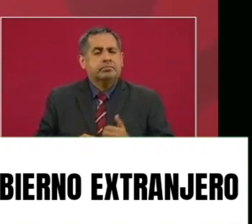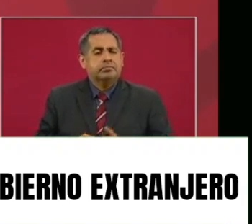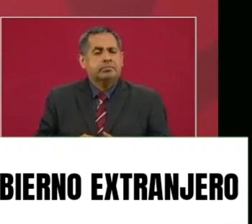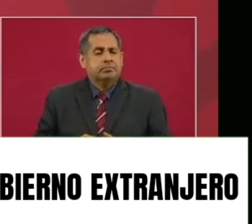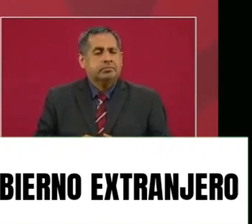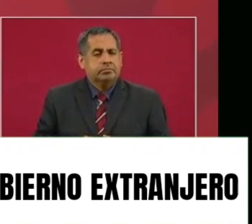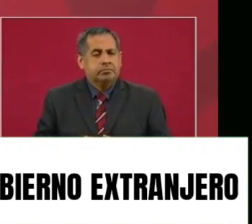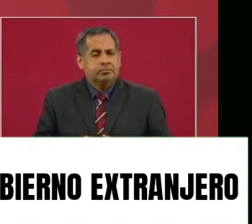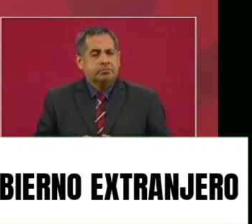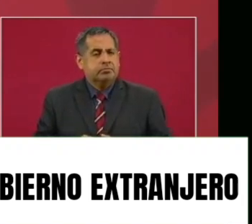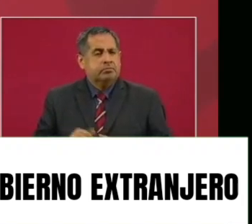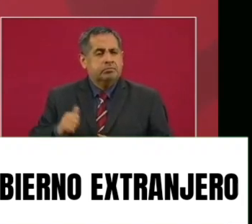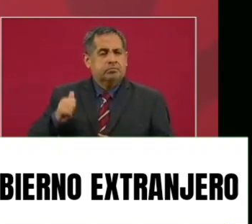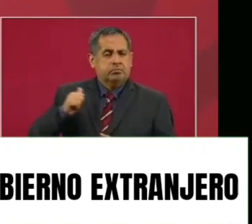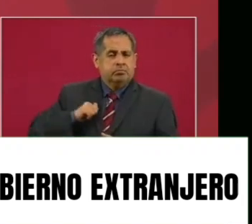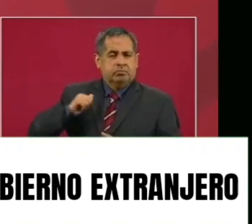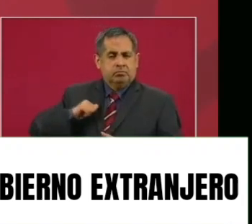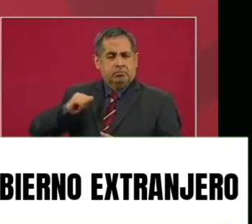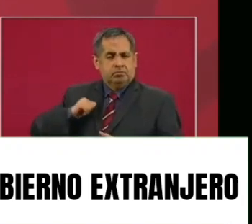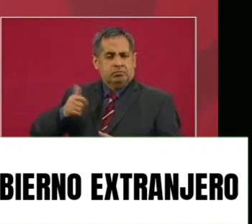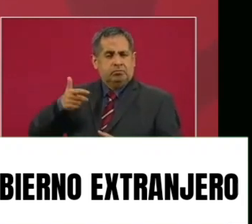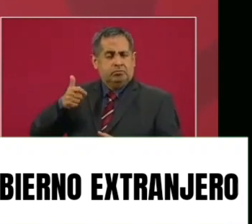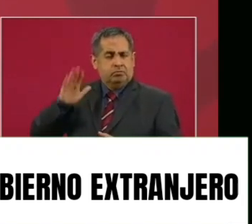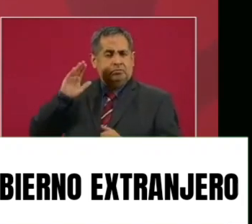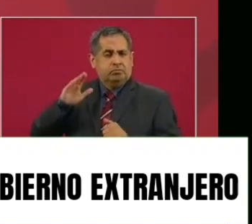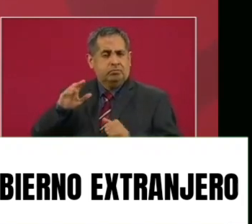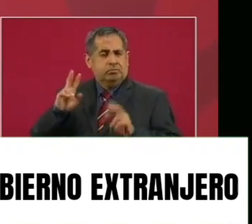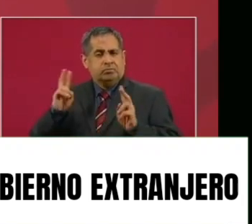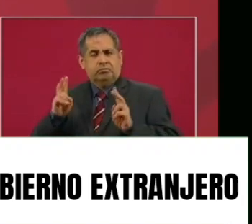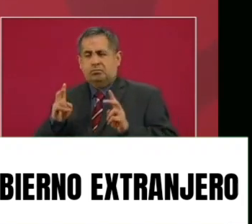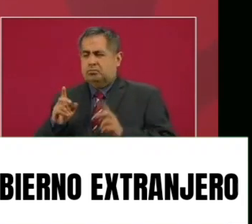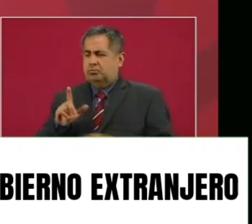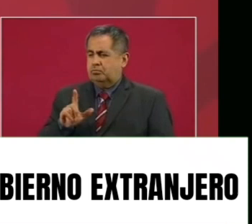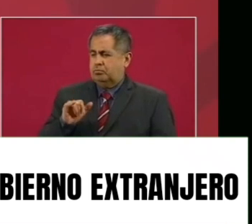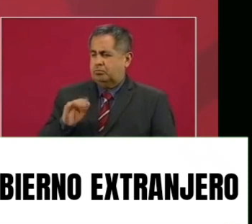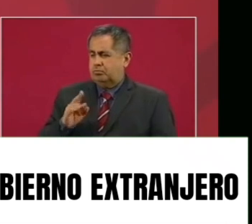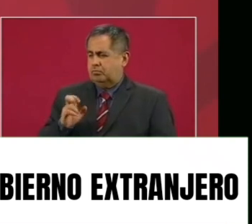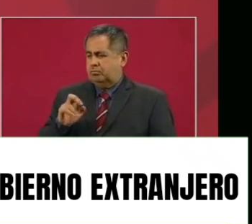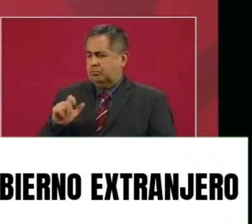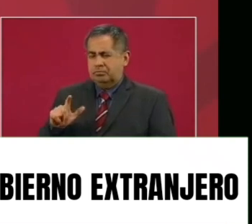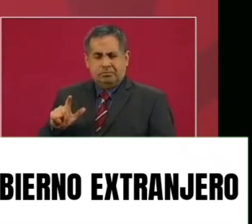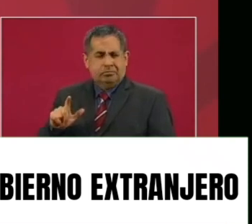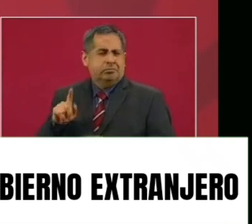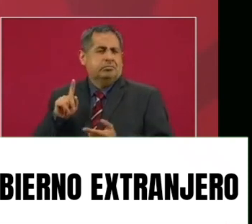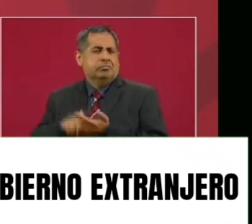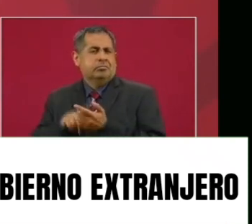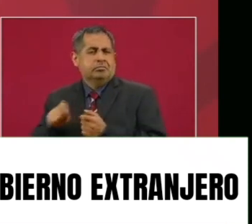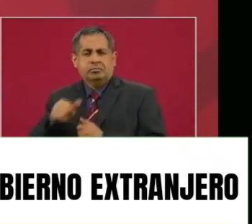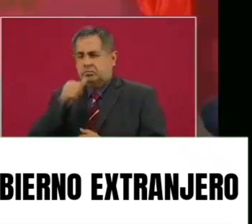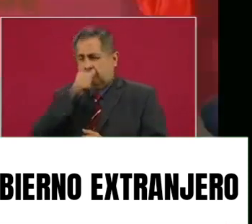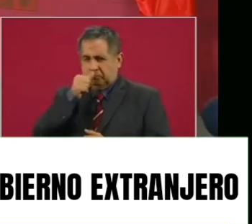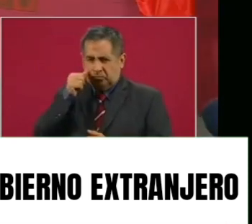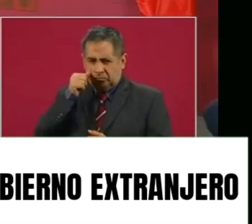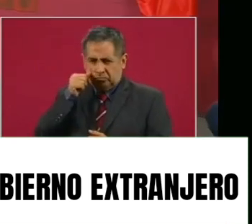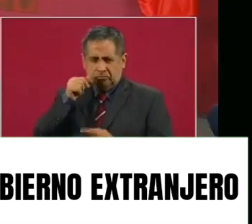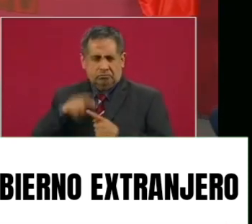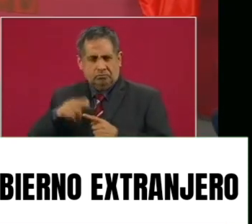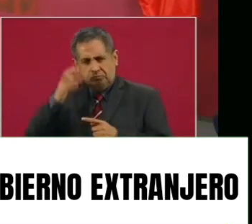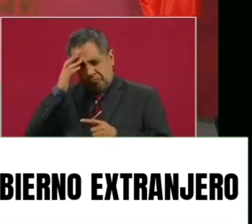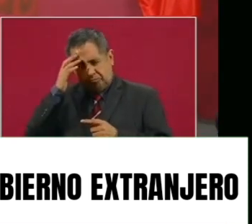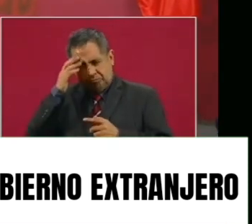de los liberales, en particular la postura de Juárez, la